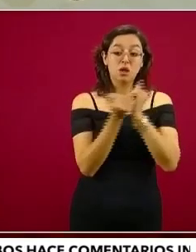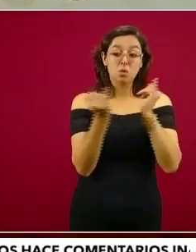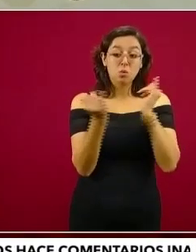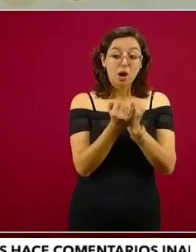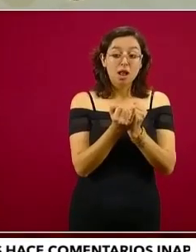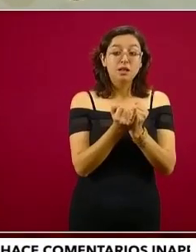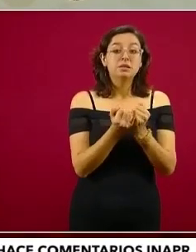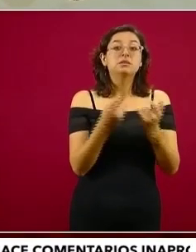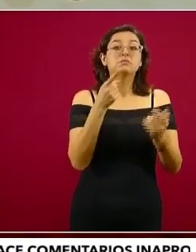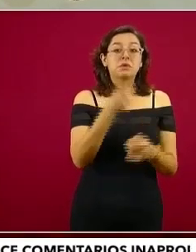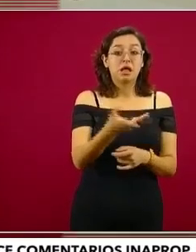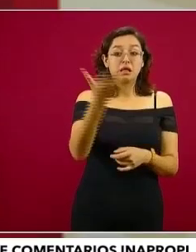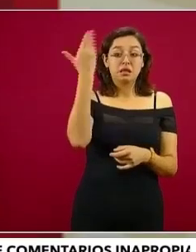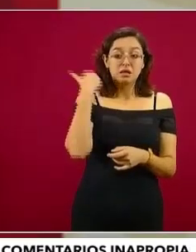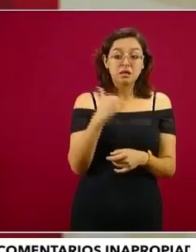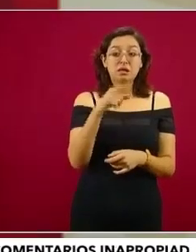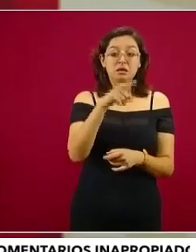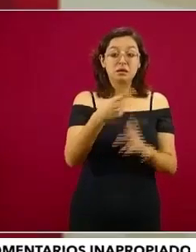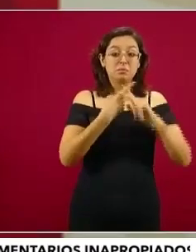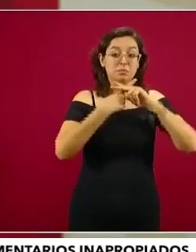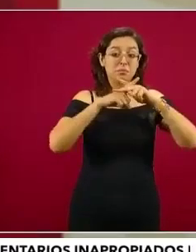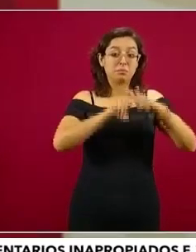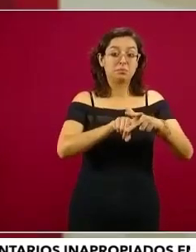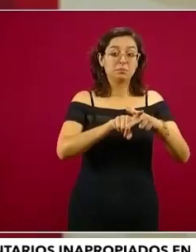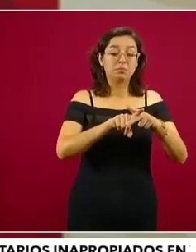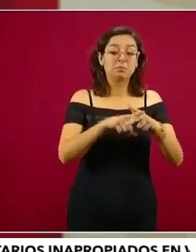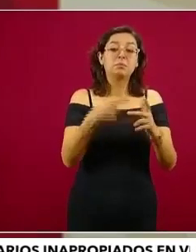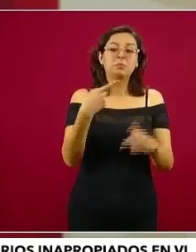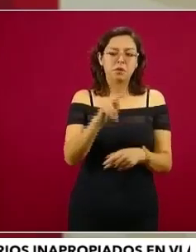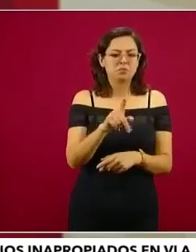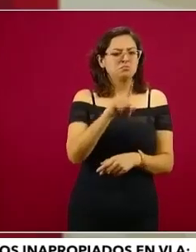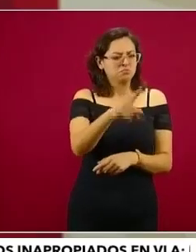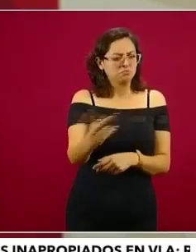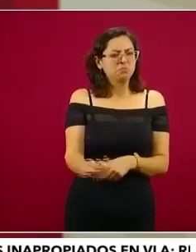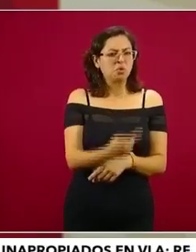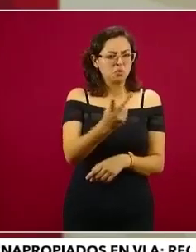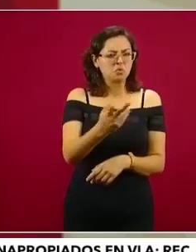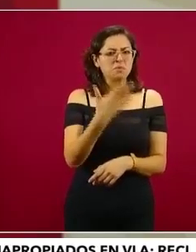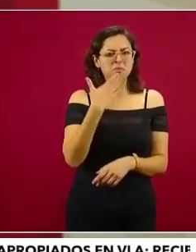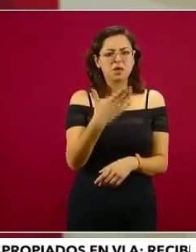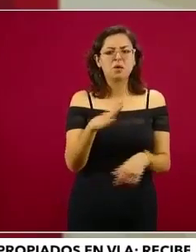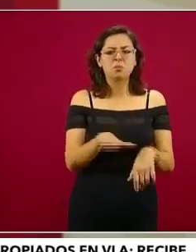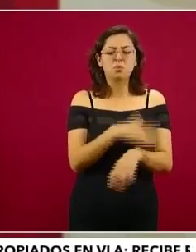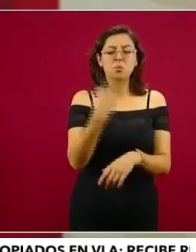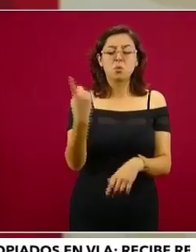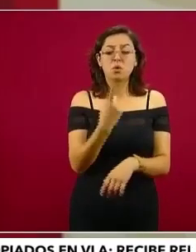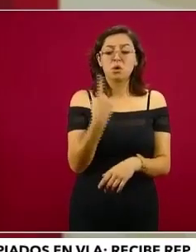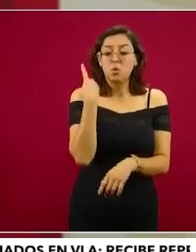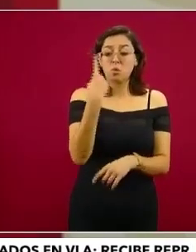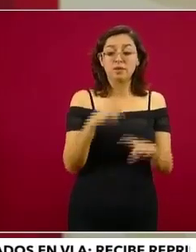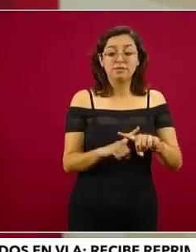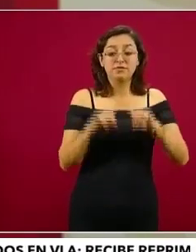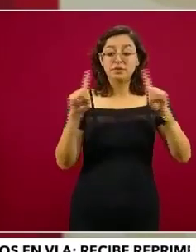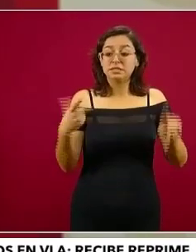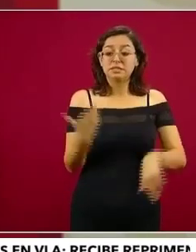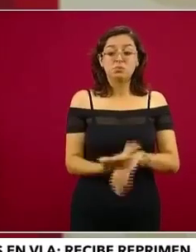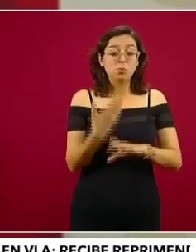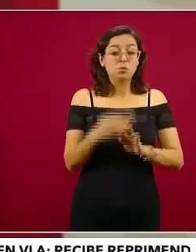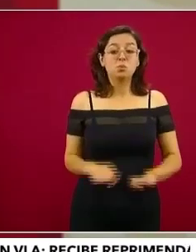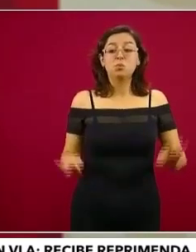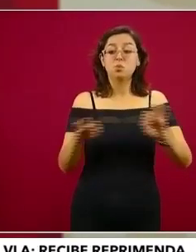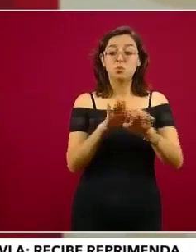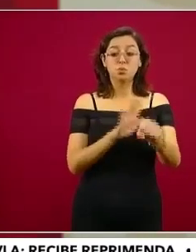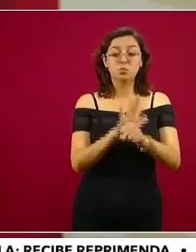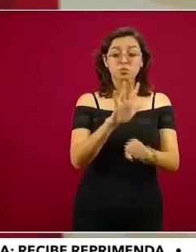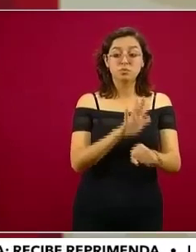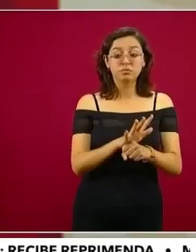las que se instauraron al inicio. Pero aprecio mucho su pregunta, porque una diferencia muy importante es que ya